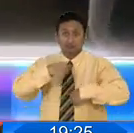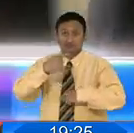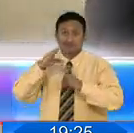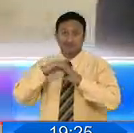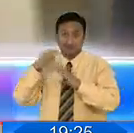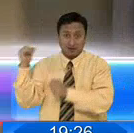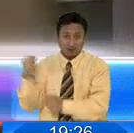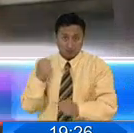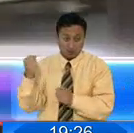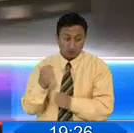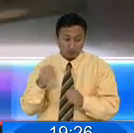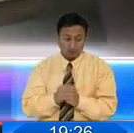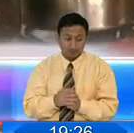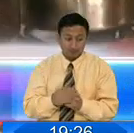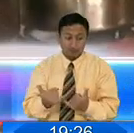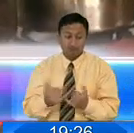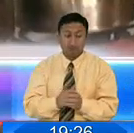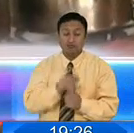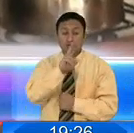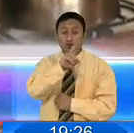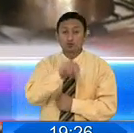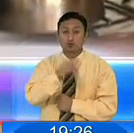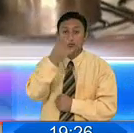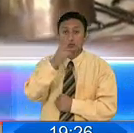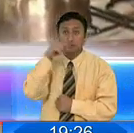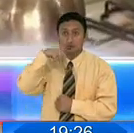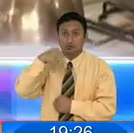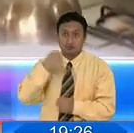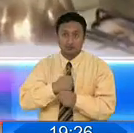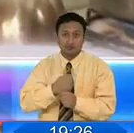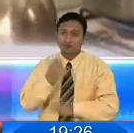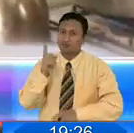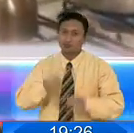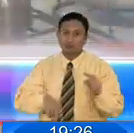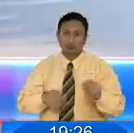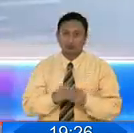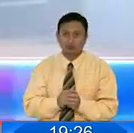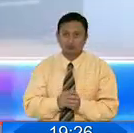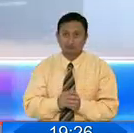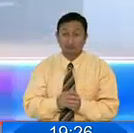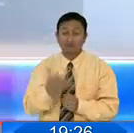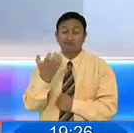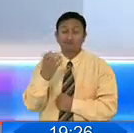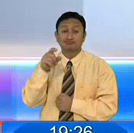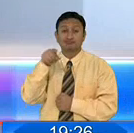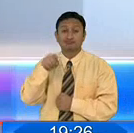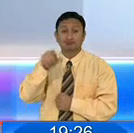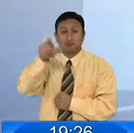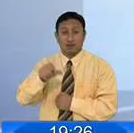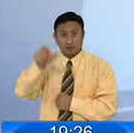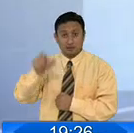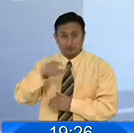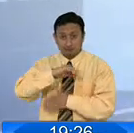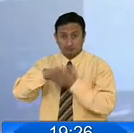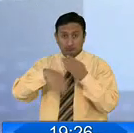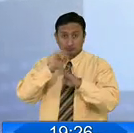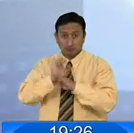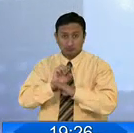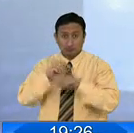doméstica. Por su estado en 2017 dejó de laborar. Es una de las 15.000 pacientes que a nivel